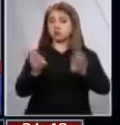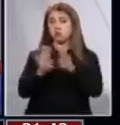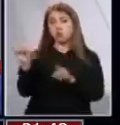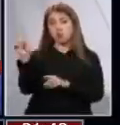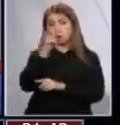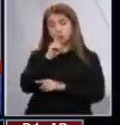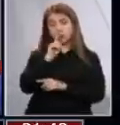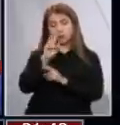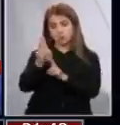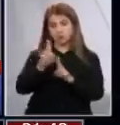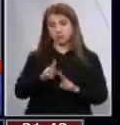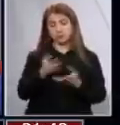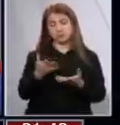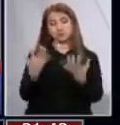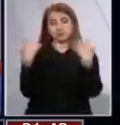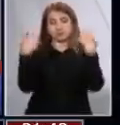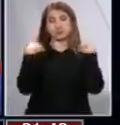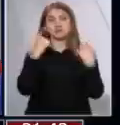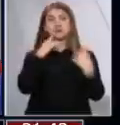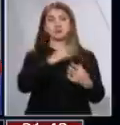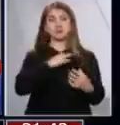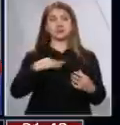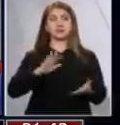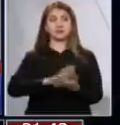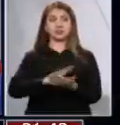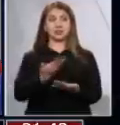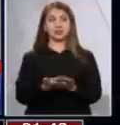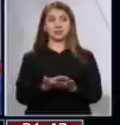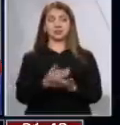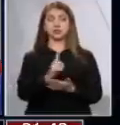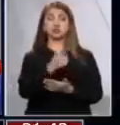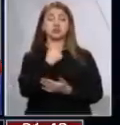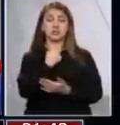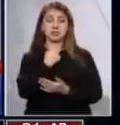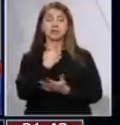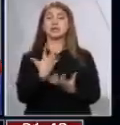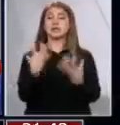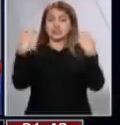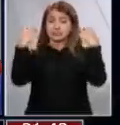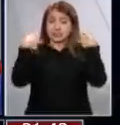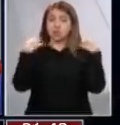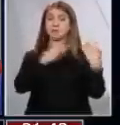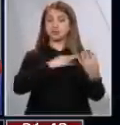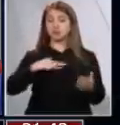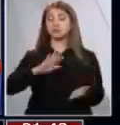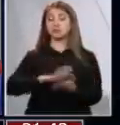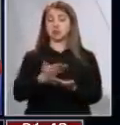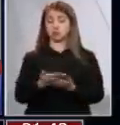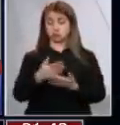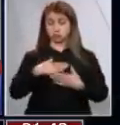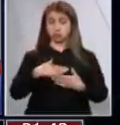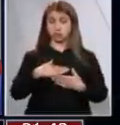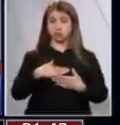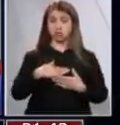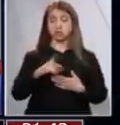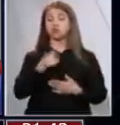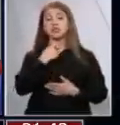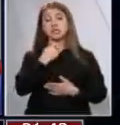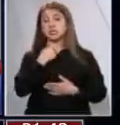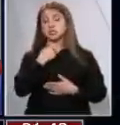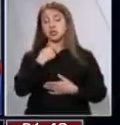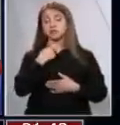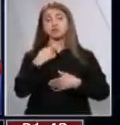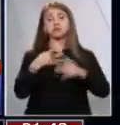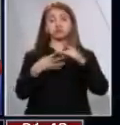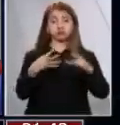eso no me lo va a contestar, dado el cargo que ejerce. No nos interesa. El cargo en sí, como ministra, no nos interesa